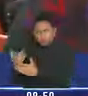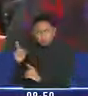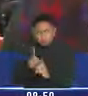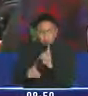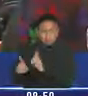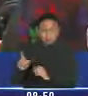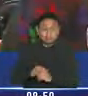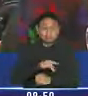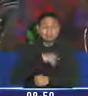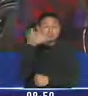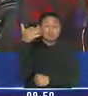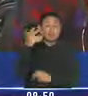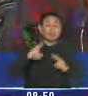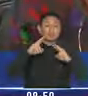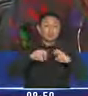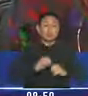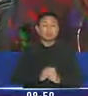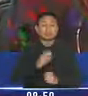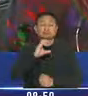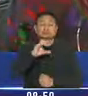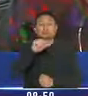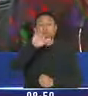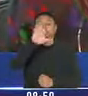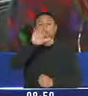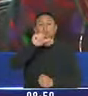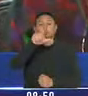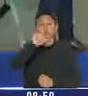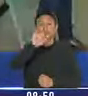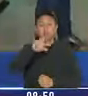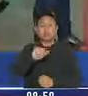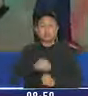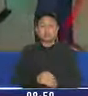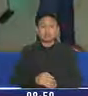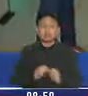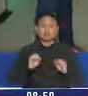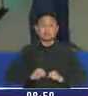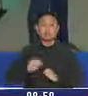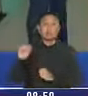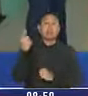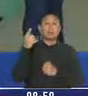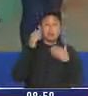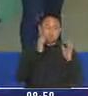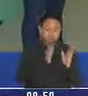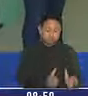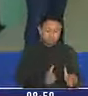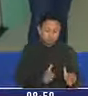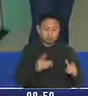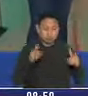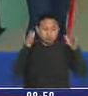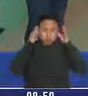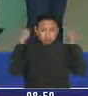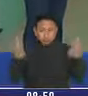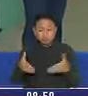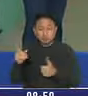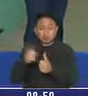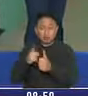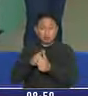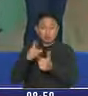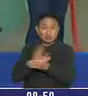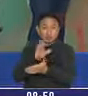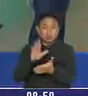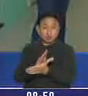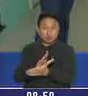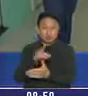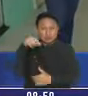La docente investigadora Catalina López lideró el proceso. En esta primera fase, el estudio se enfocó en el sistema educativo, donde